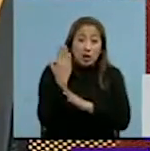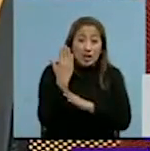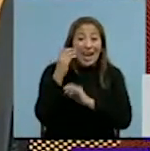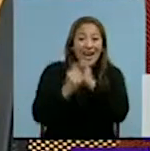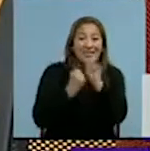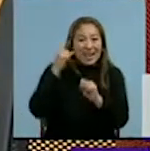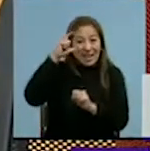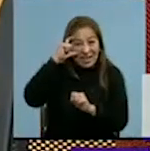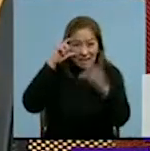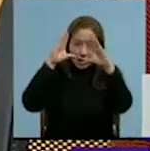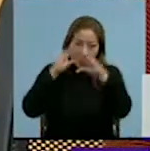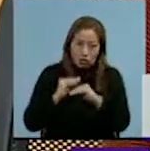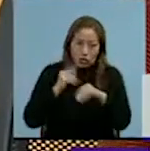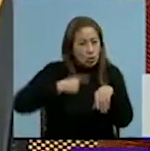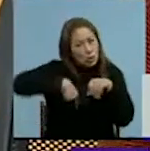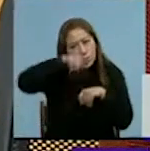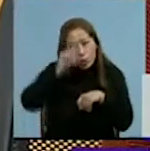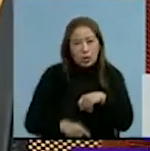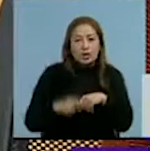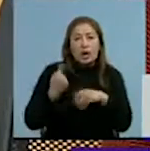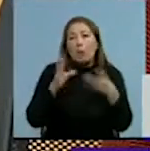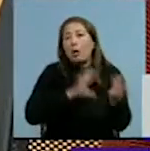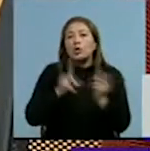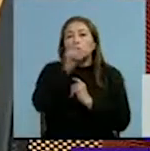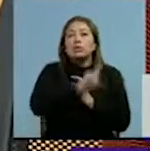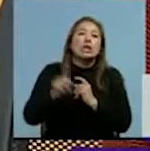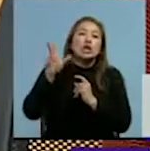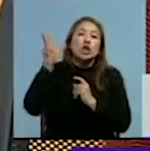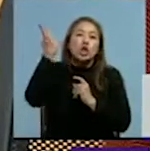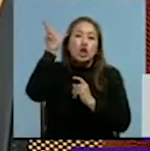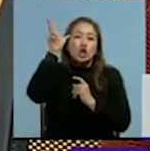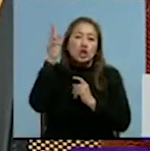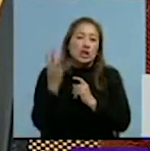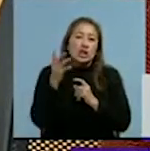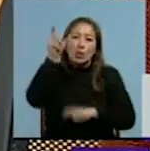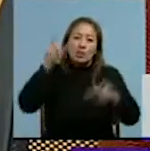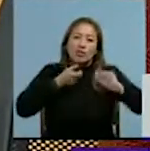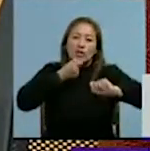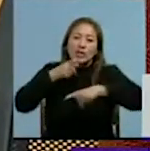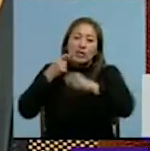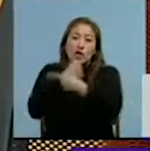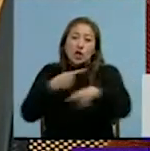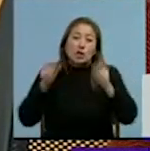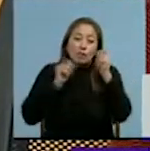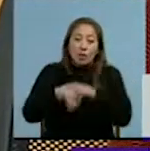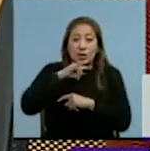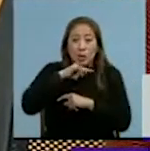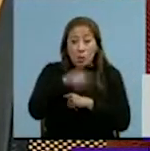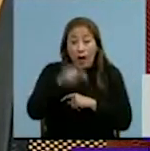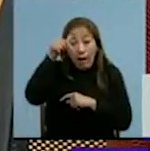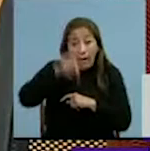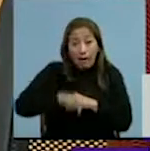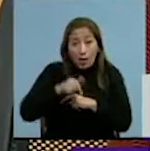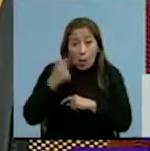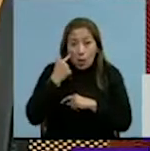corrido son aproximadamente 185 artesanos que van a estar ahí presentes en estos momentos se están realizando la